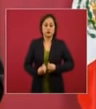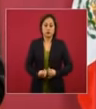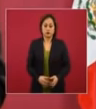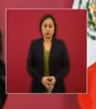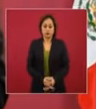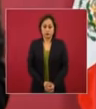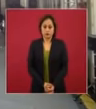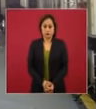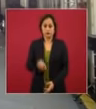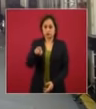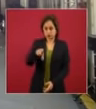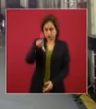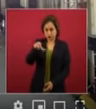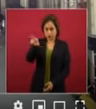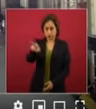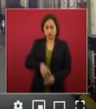Después tú.